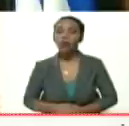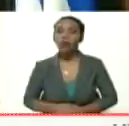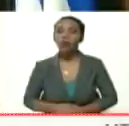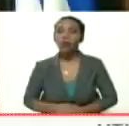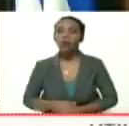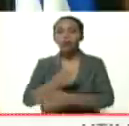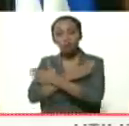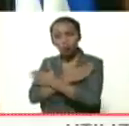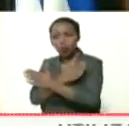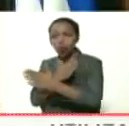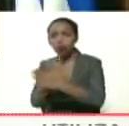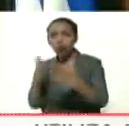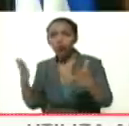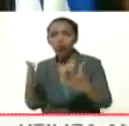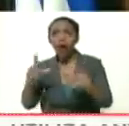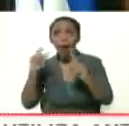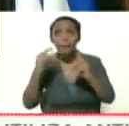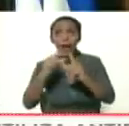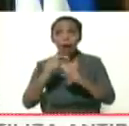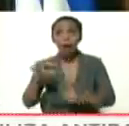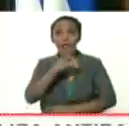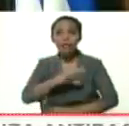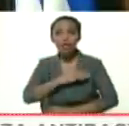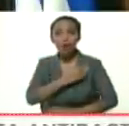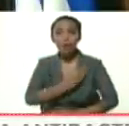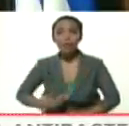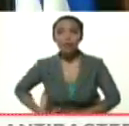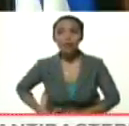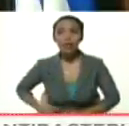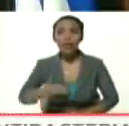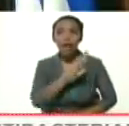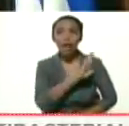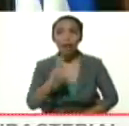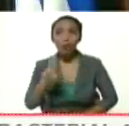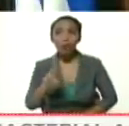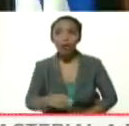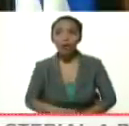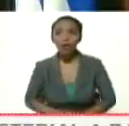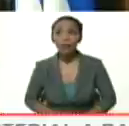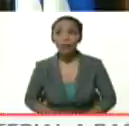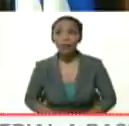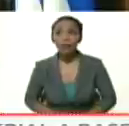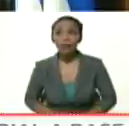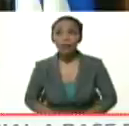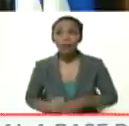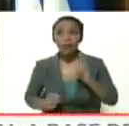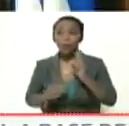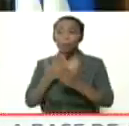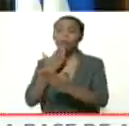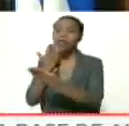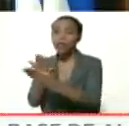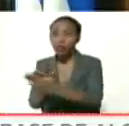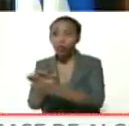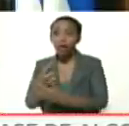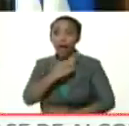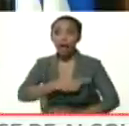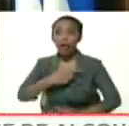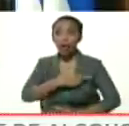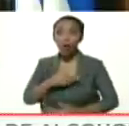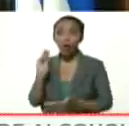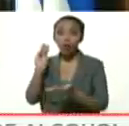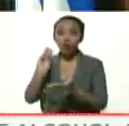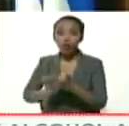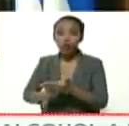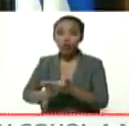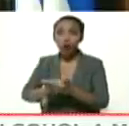Solidarizándome con las palabras del señor presidente de la República, pidiendo que las religiones instaladas en